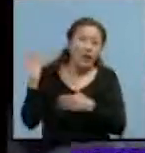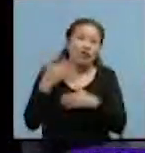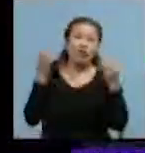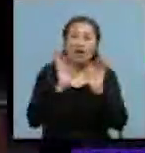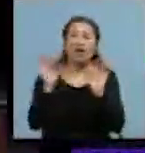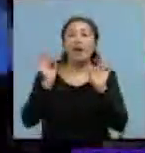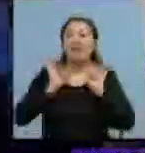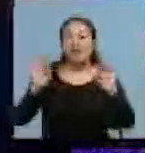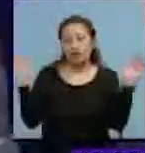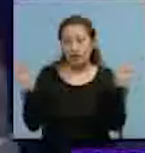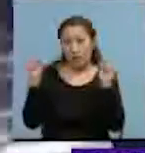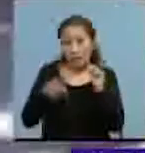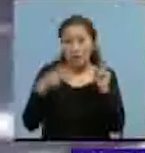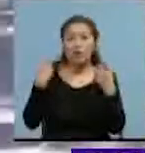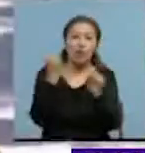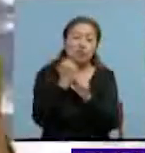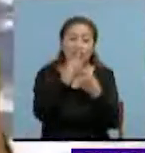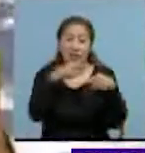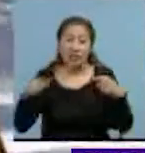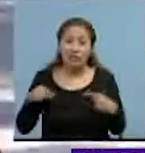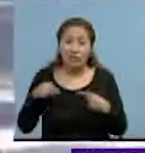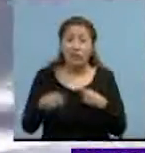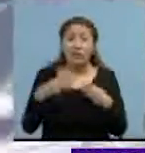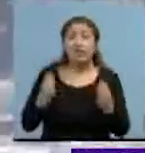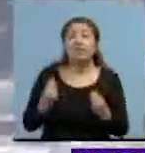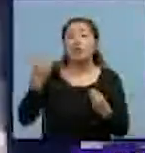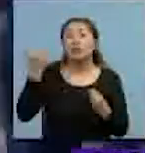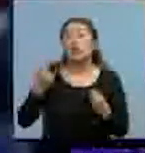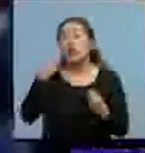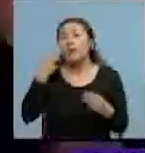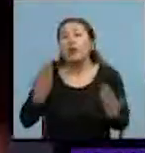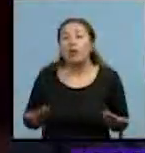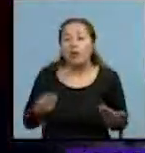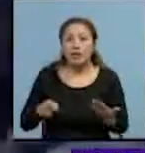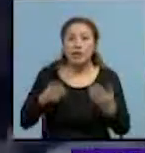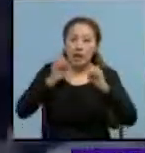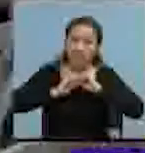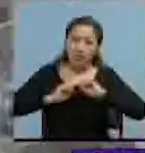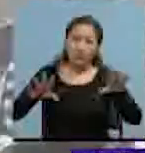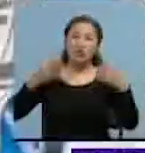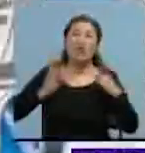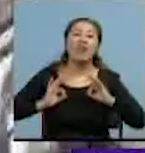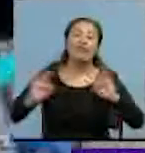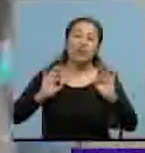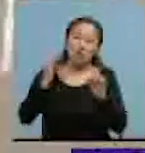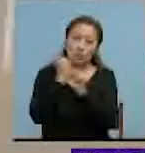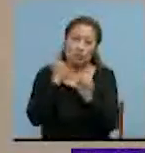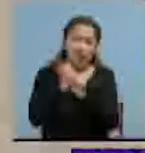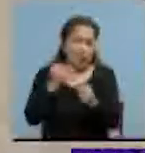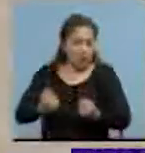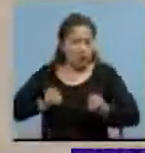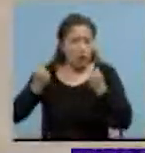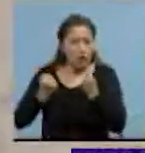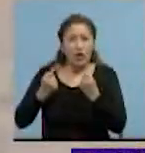temporada de invierno, con diferentes actividades que tienen que ver también, como te decía, el lanzamiento de la temporada turística. Estamos trabajando fuertemente